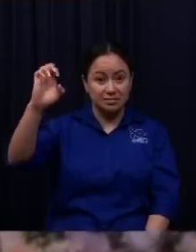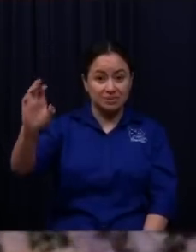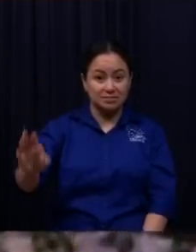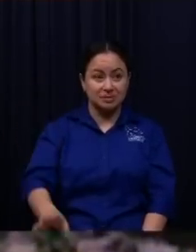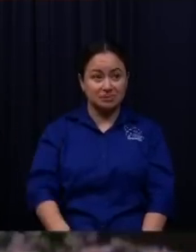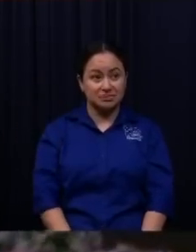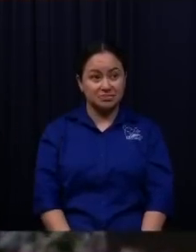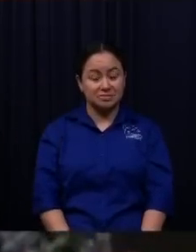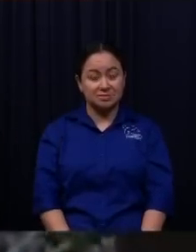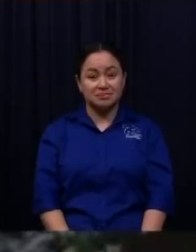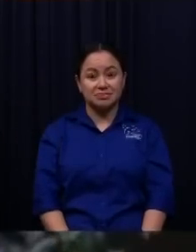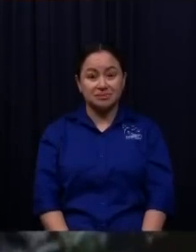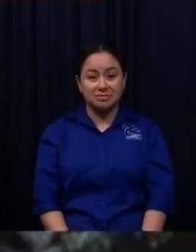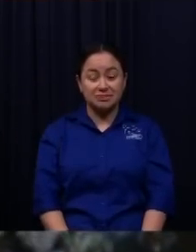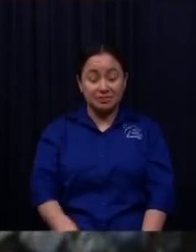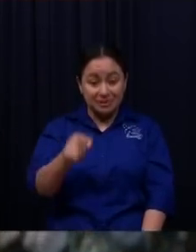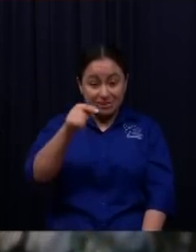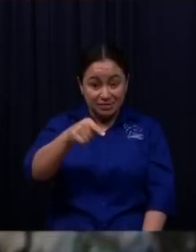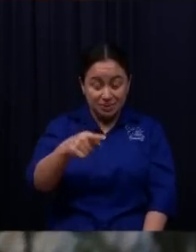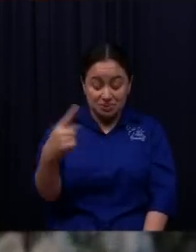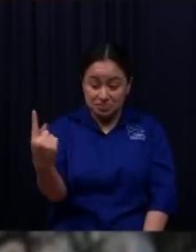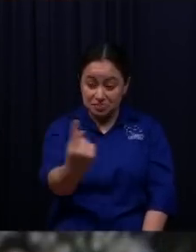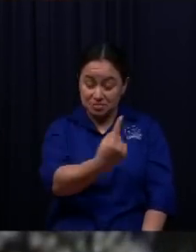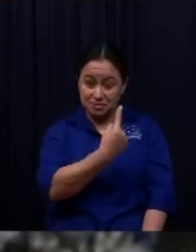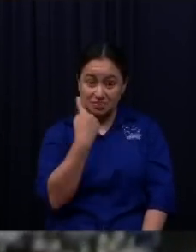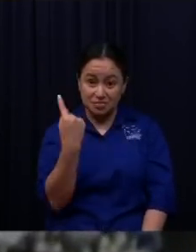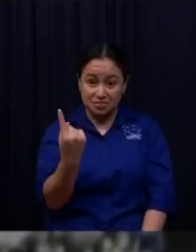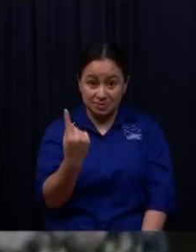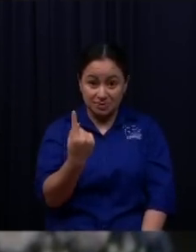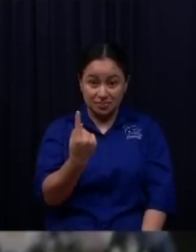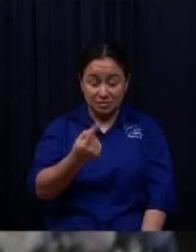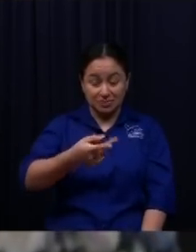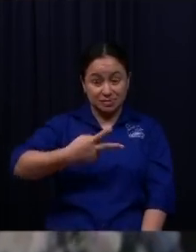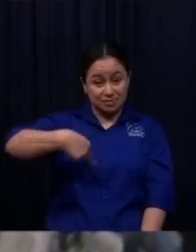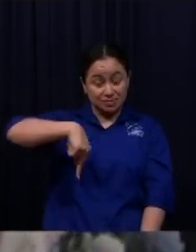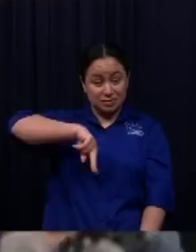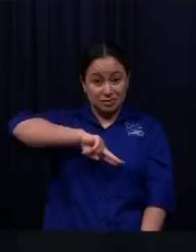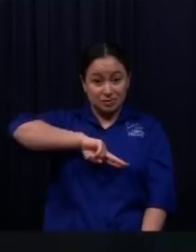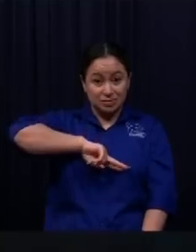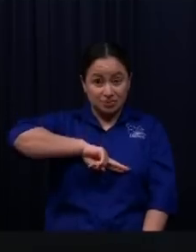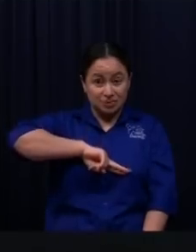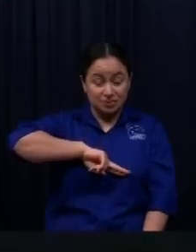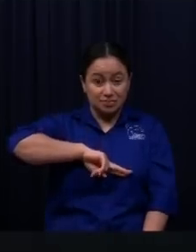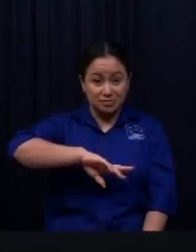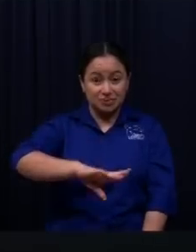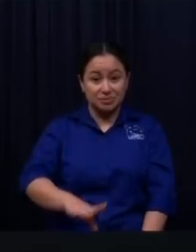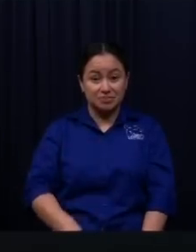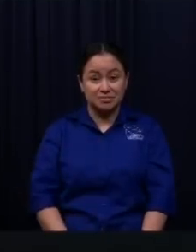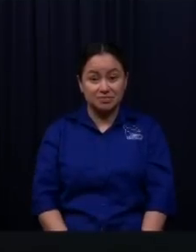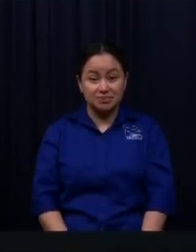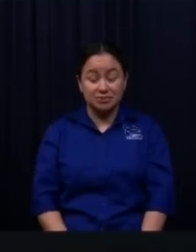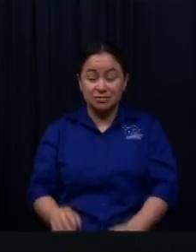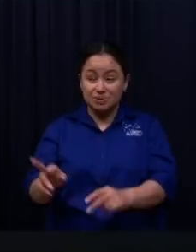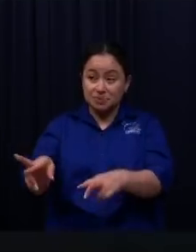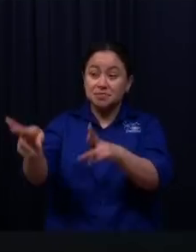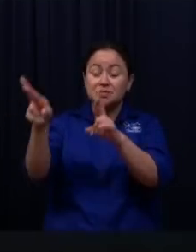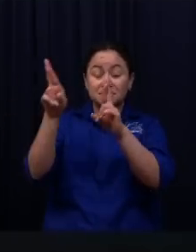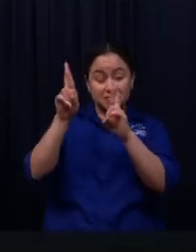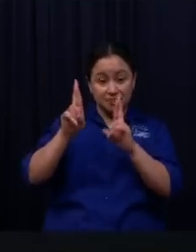nosotros, y todos: aleluya, gloria a Dios, que se venga para acá Pablo. Hacia aquellos no lo quieren, nosotros sí lo recibimos,